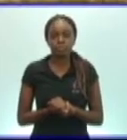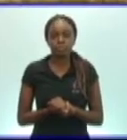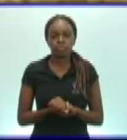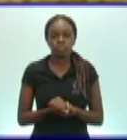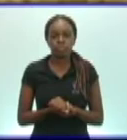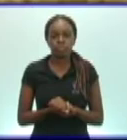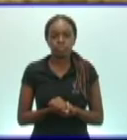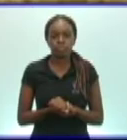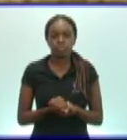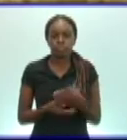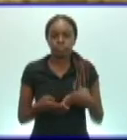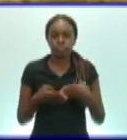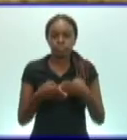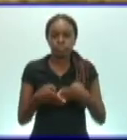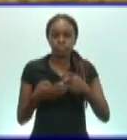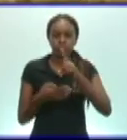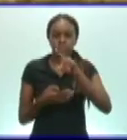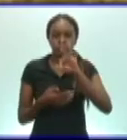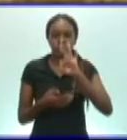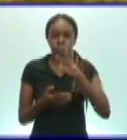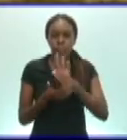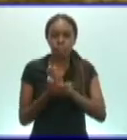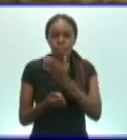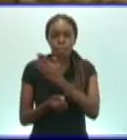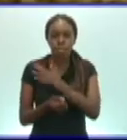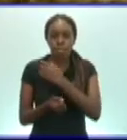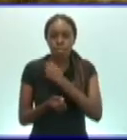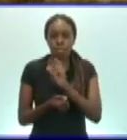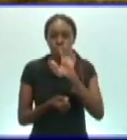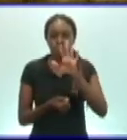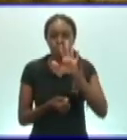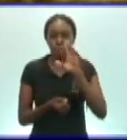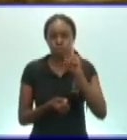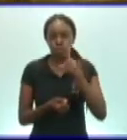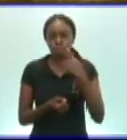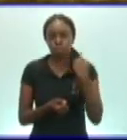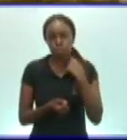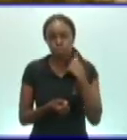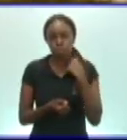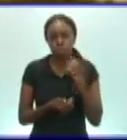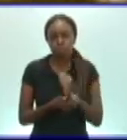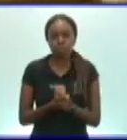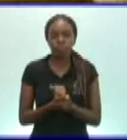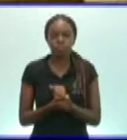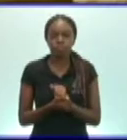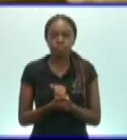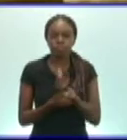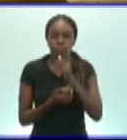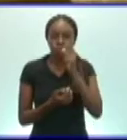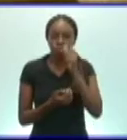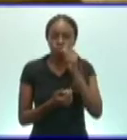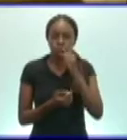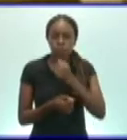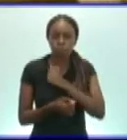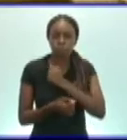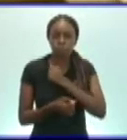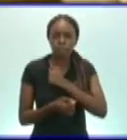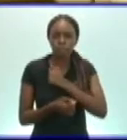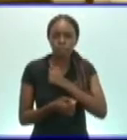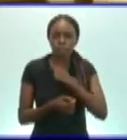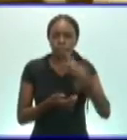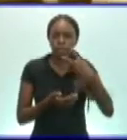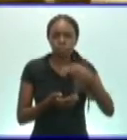Bayamo, 18 de marzo de 1851. Pancho Castillo desea dedicarle una canción a su